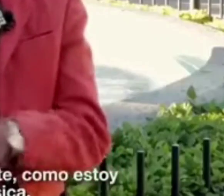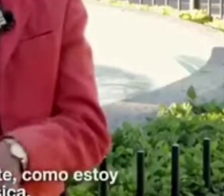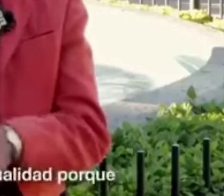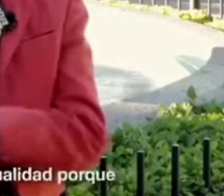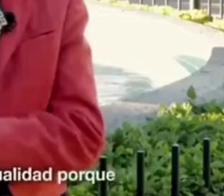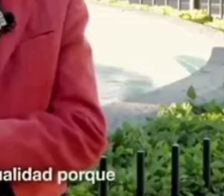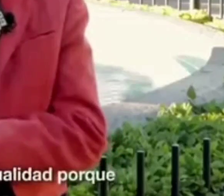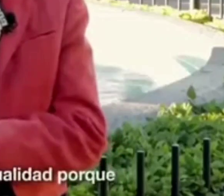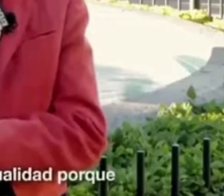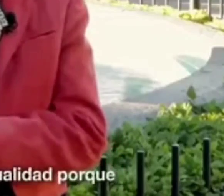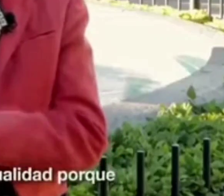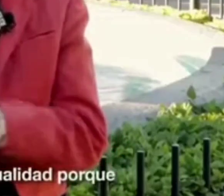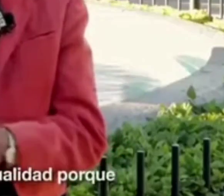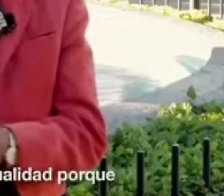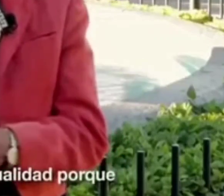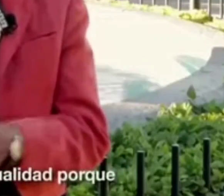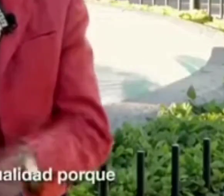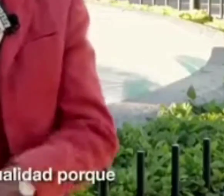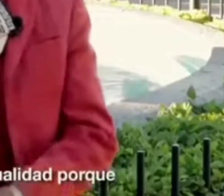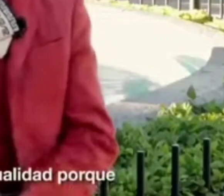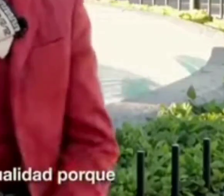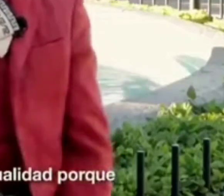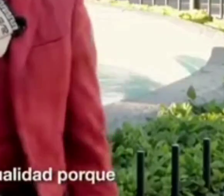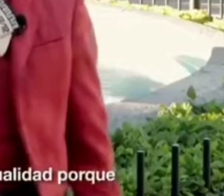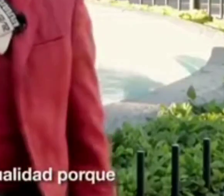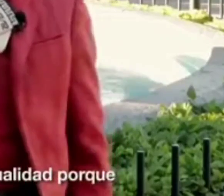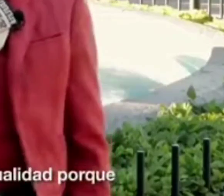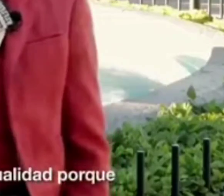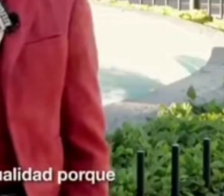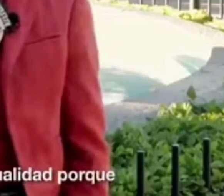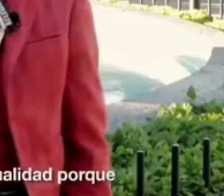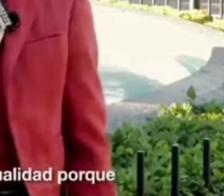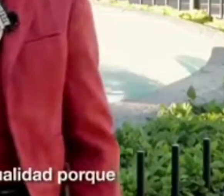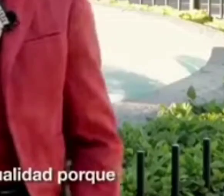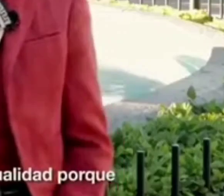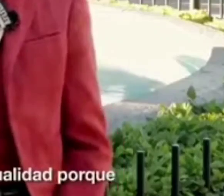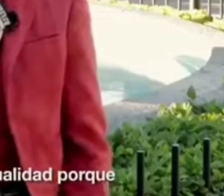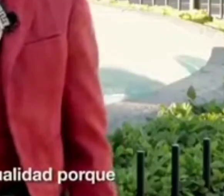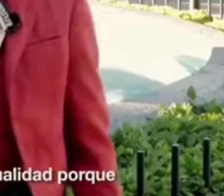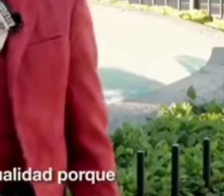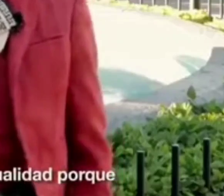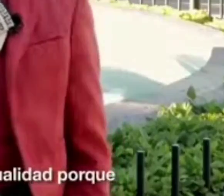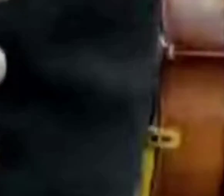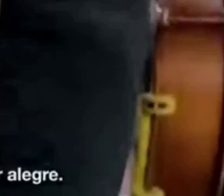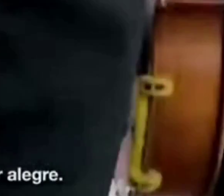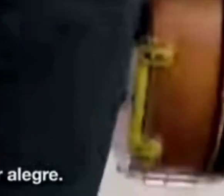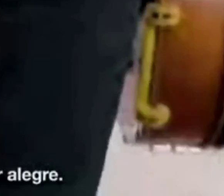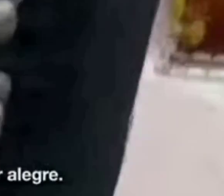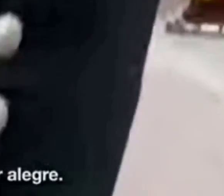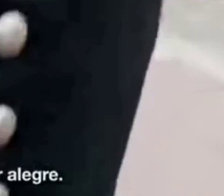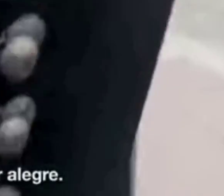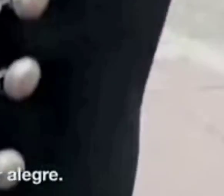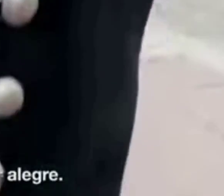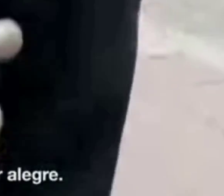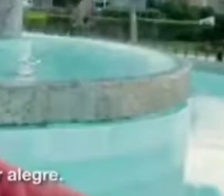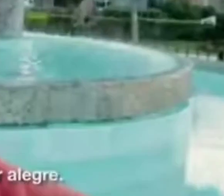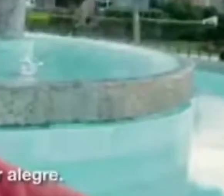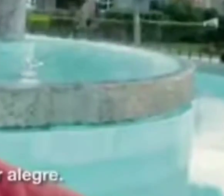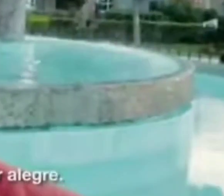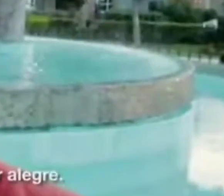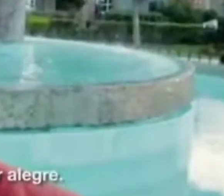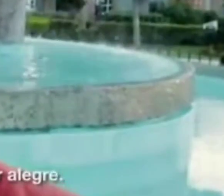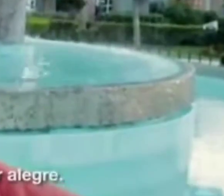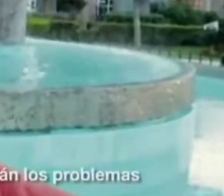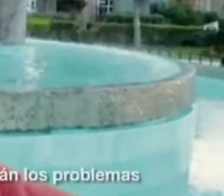en la música, pero ya con este que me toca, pago la mensualidad, porque cada mes pago mi casa. No, se trata de alegría. Pues el marido debe ser